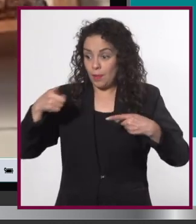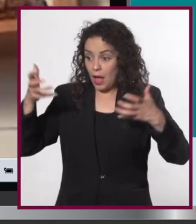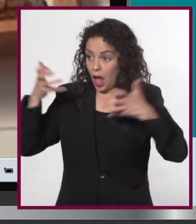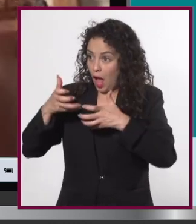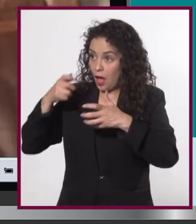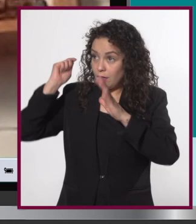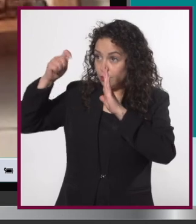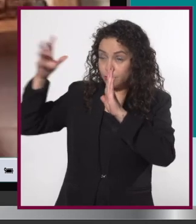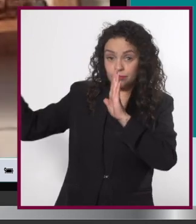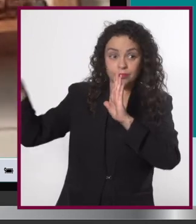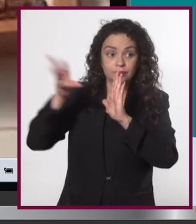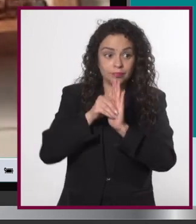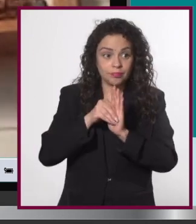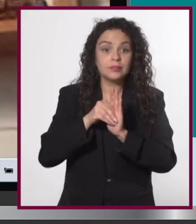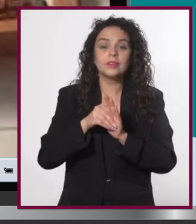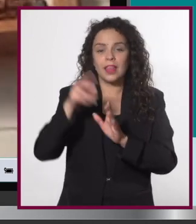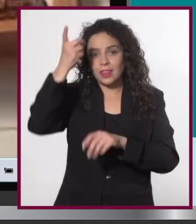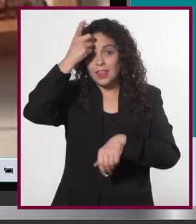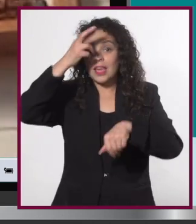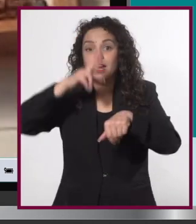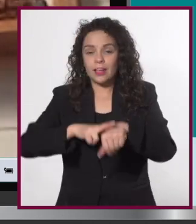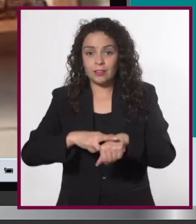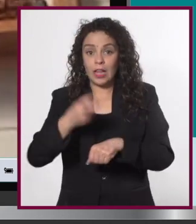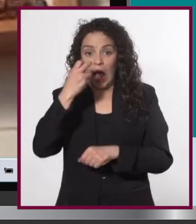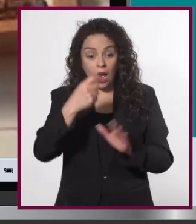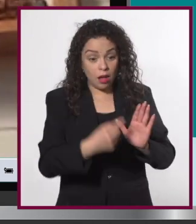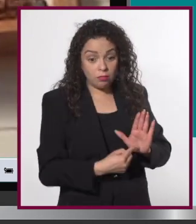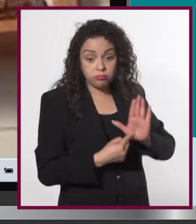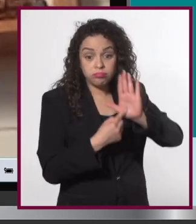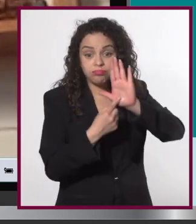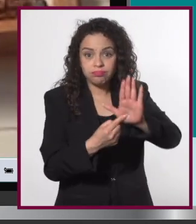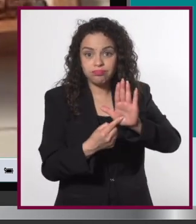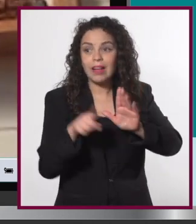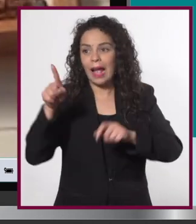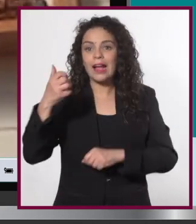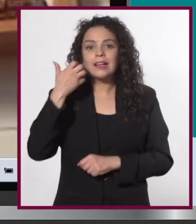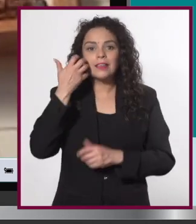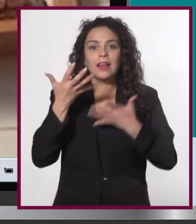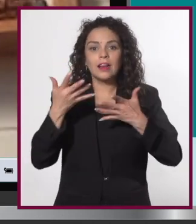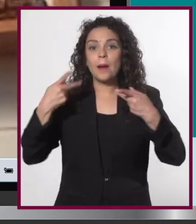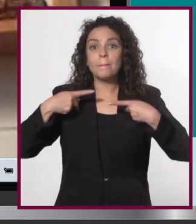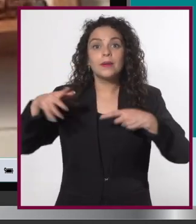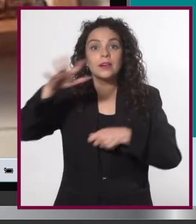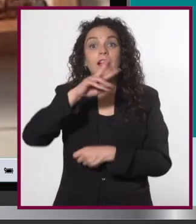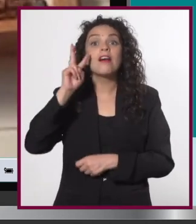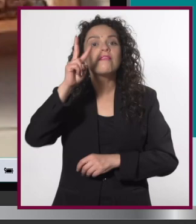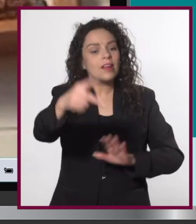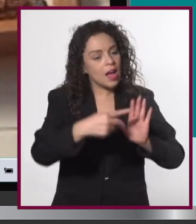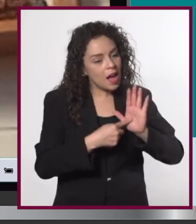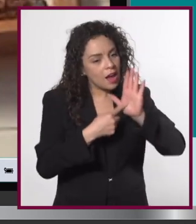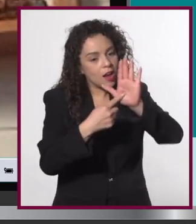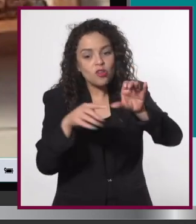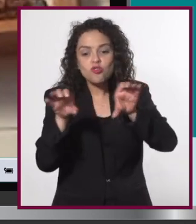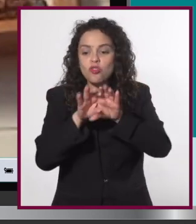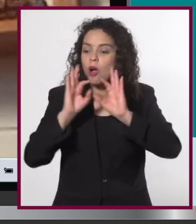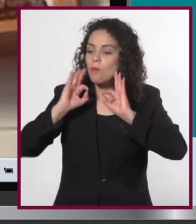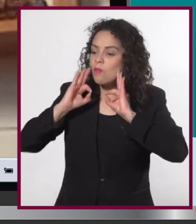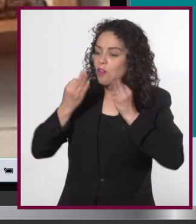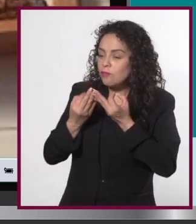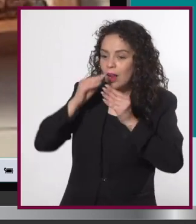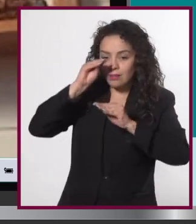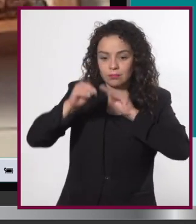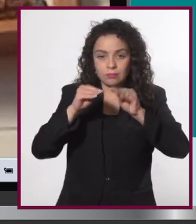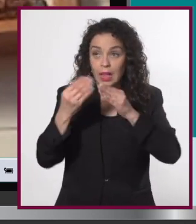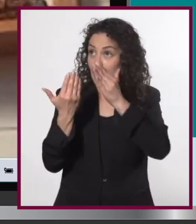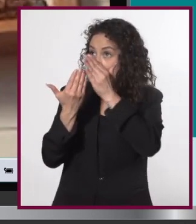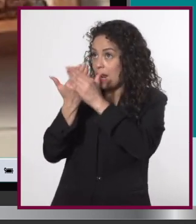haciendo, en este caso del director. Esa realidad que está mostrando tiene esa intención de mostrarla, de cómo la va a reflejar, de qué modo, de